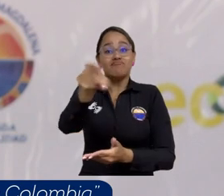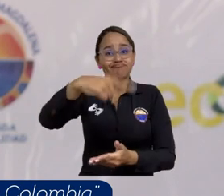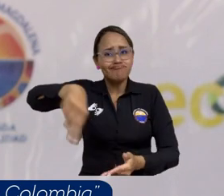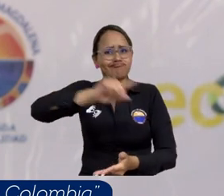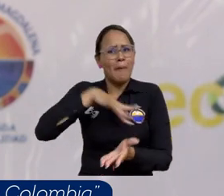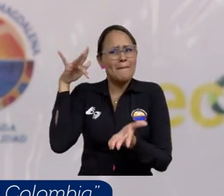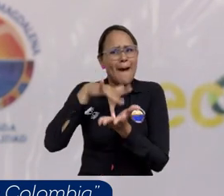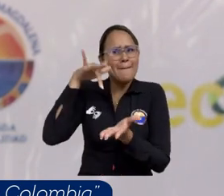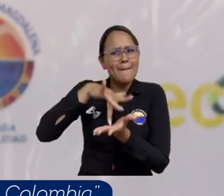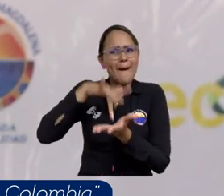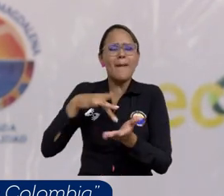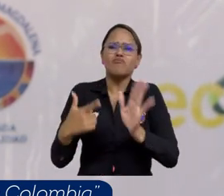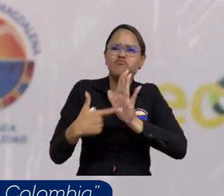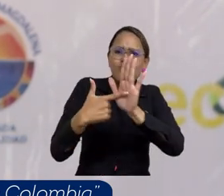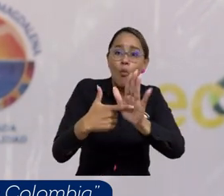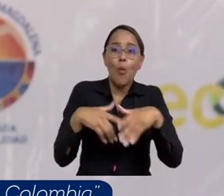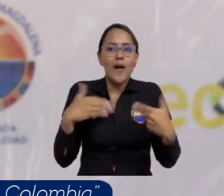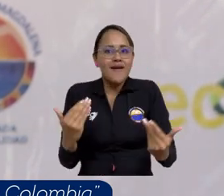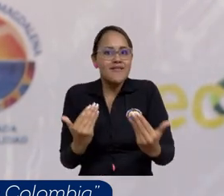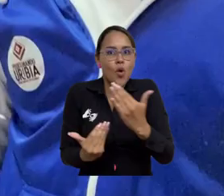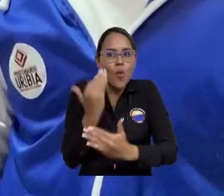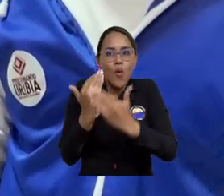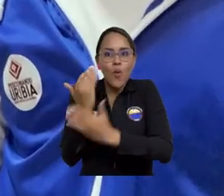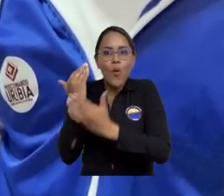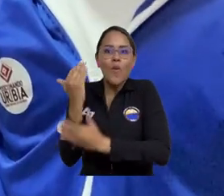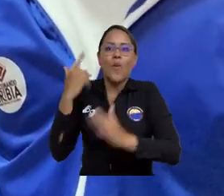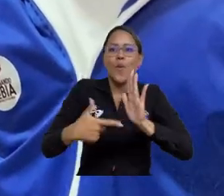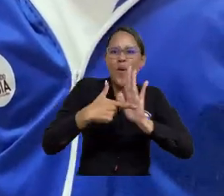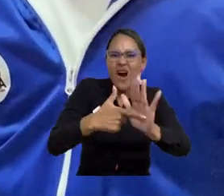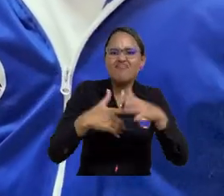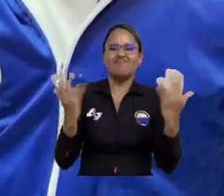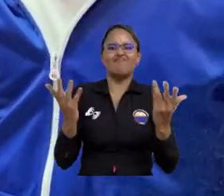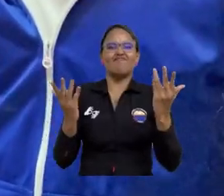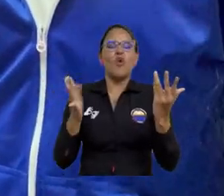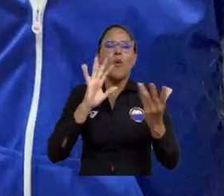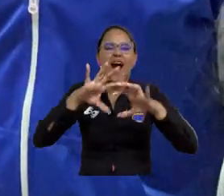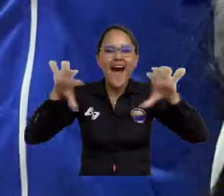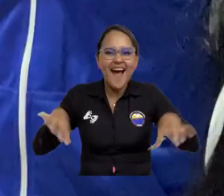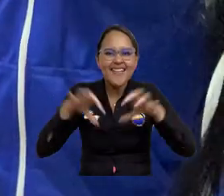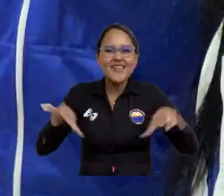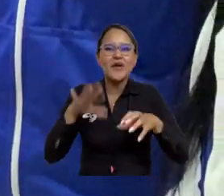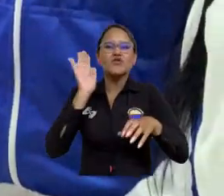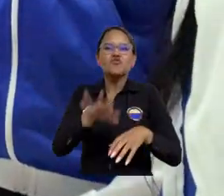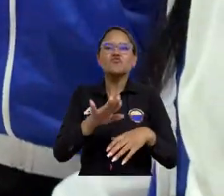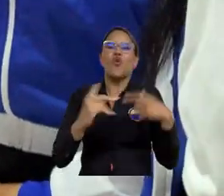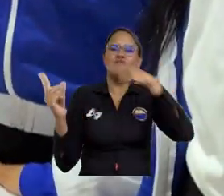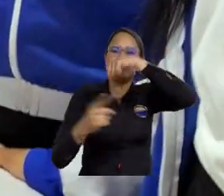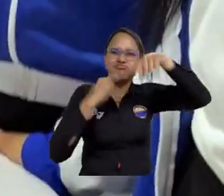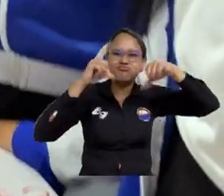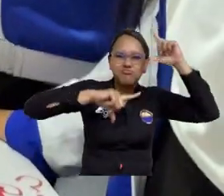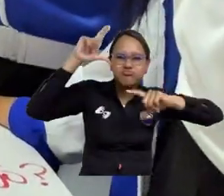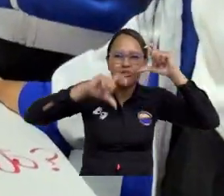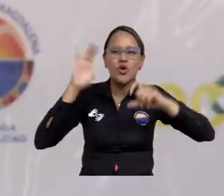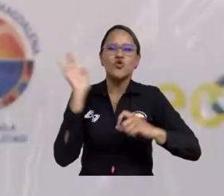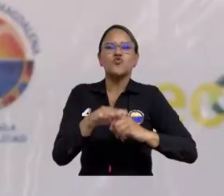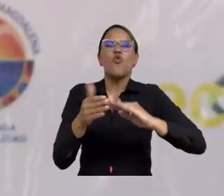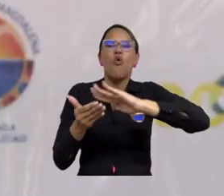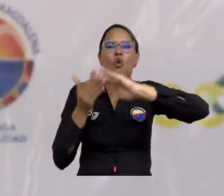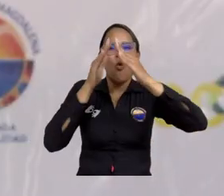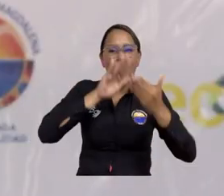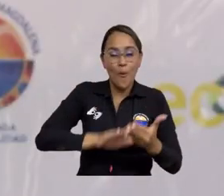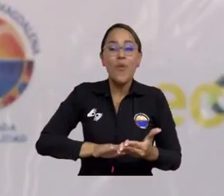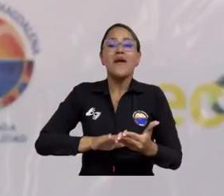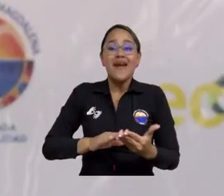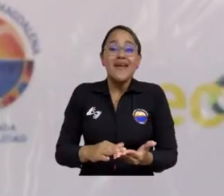las que dieron a conocer los avances para brindar actividades de turismo comunitario, cómo ellas